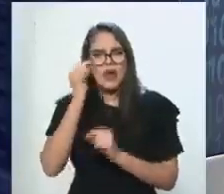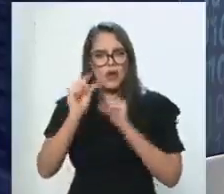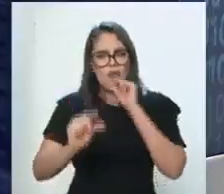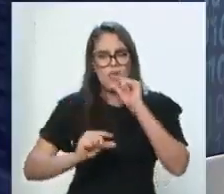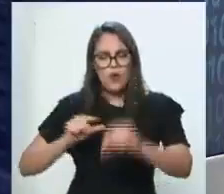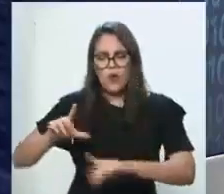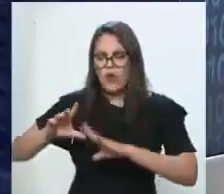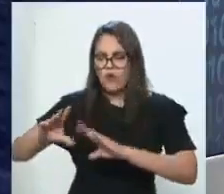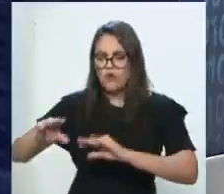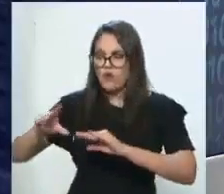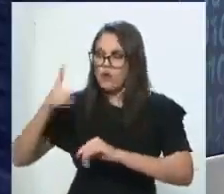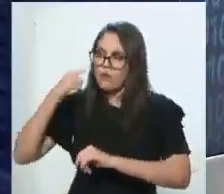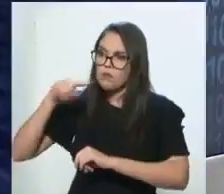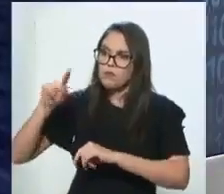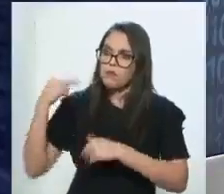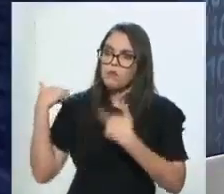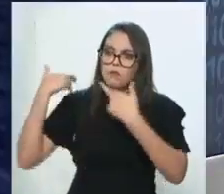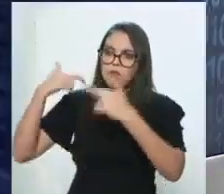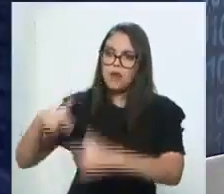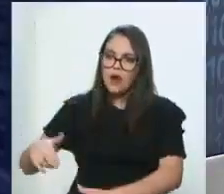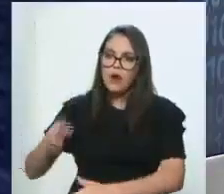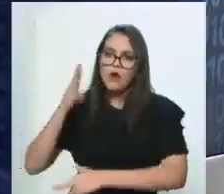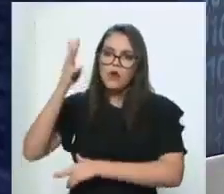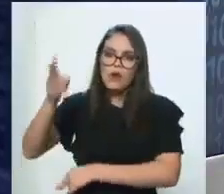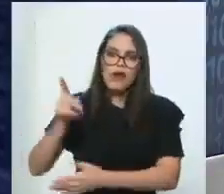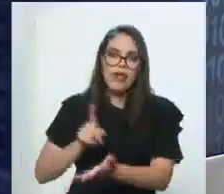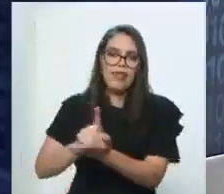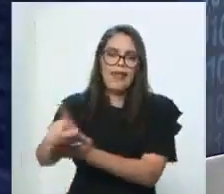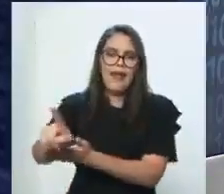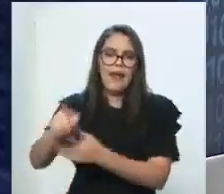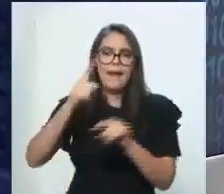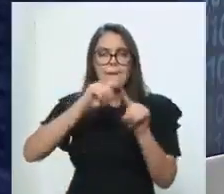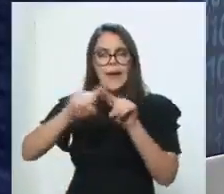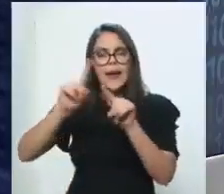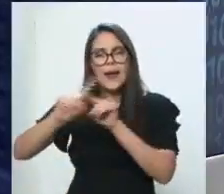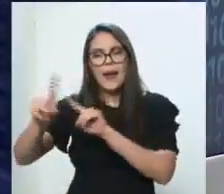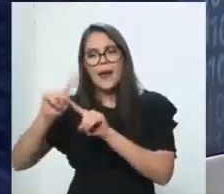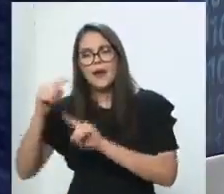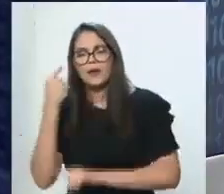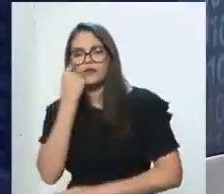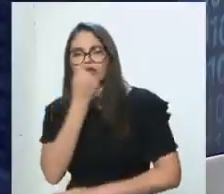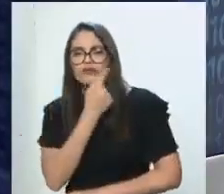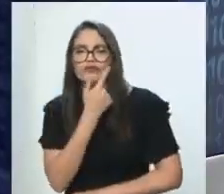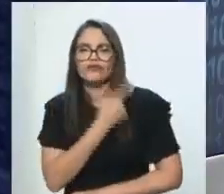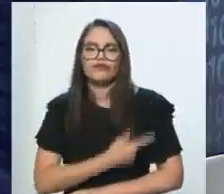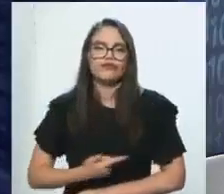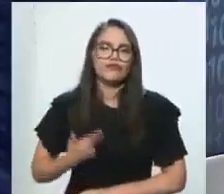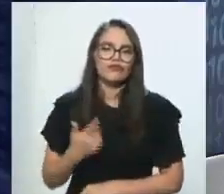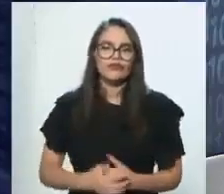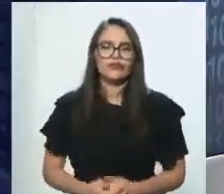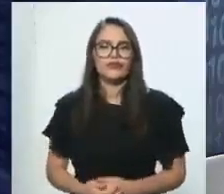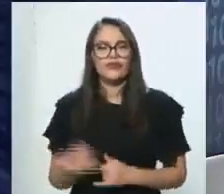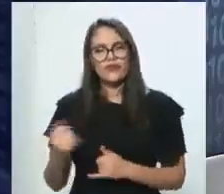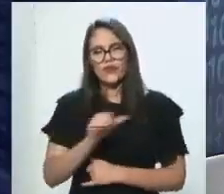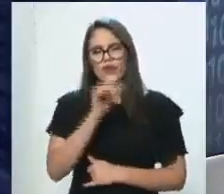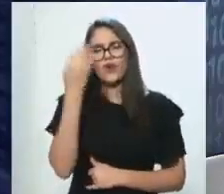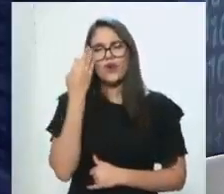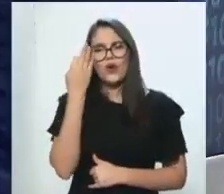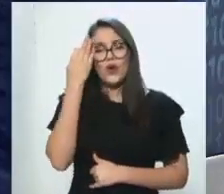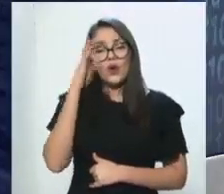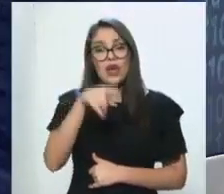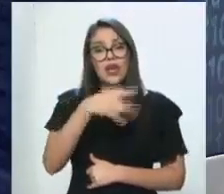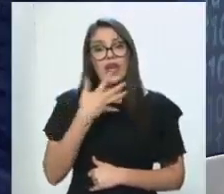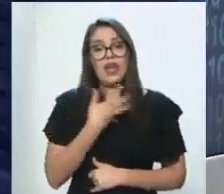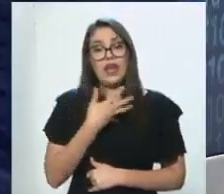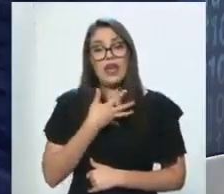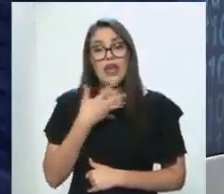a profesores en derechos de la diversidad sexual con un libro didáctico. También se esparció una falsa noticia que aseguraba que con el candidato